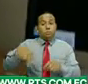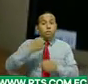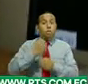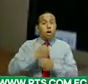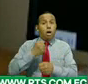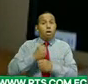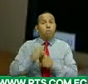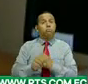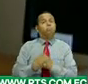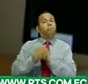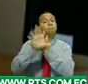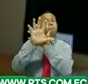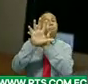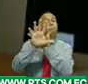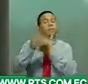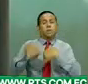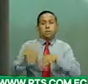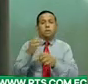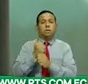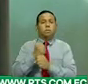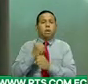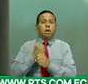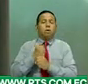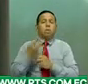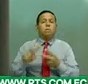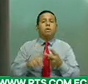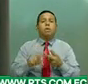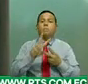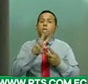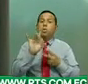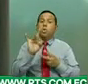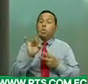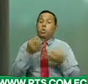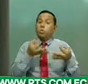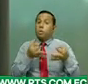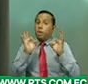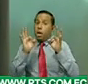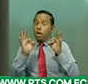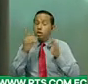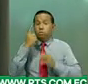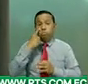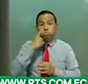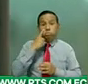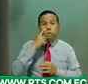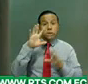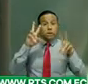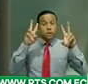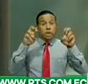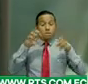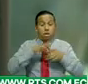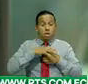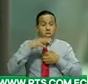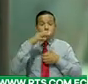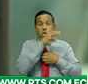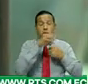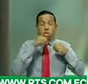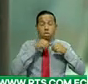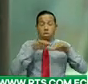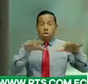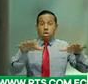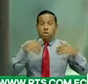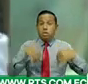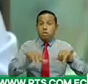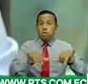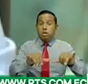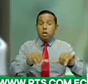reingreso a clases hasta el 28 de febrero. El 28 de febrero, si las condiciones epidemiológicas del país mejoran,